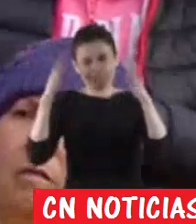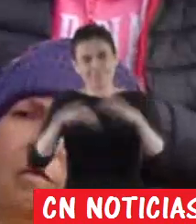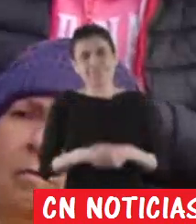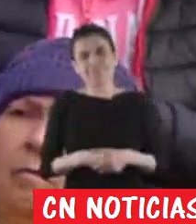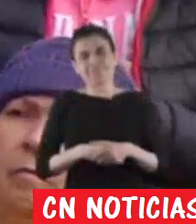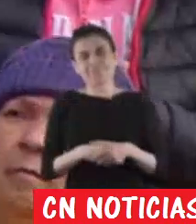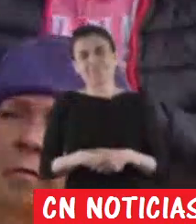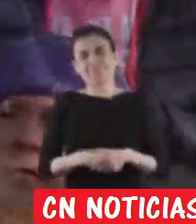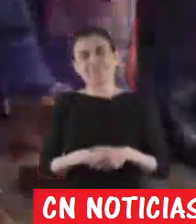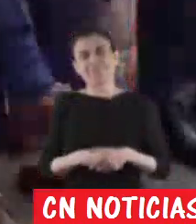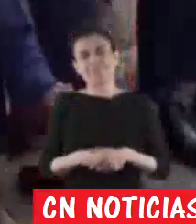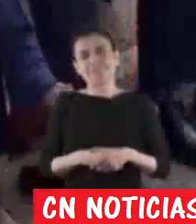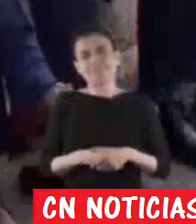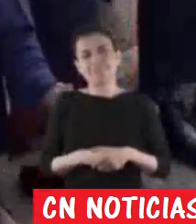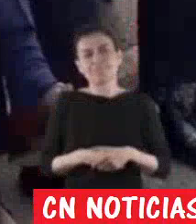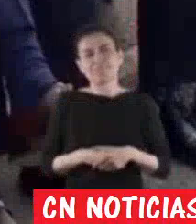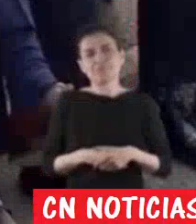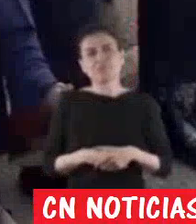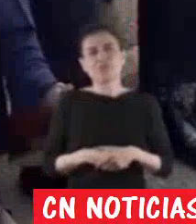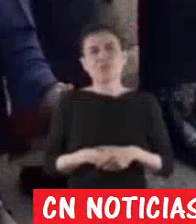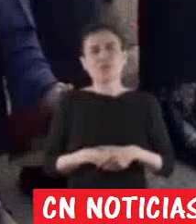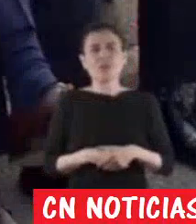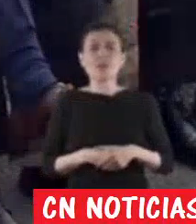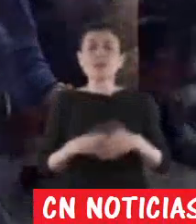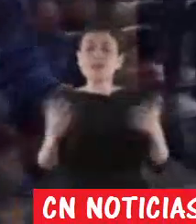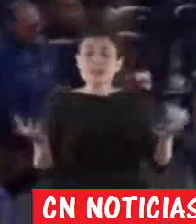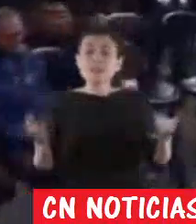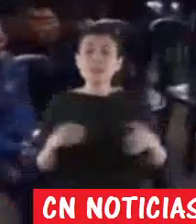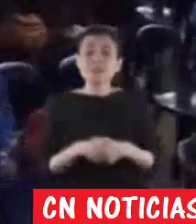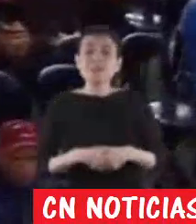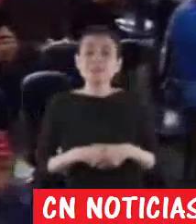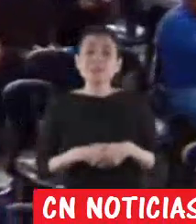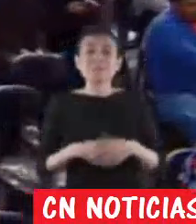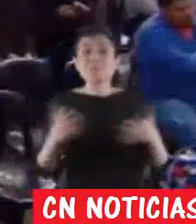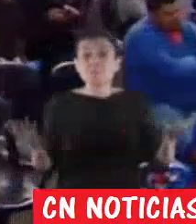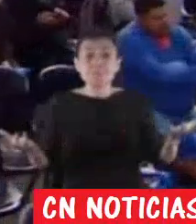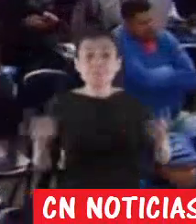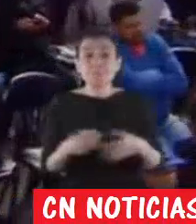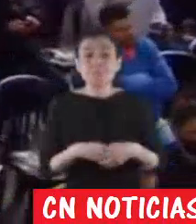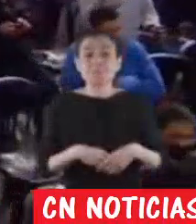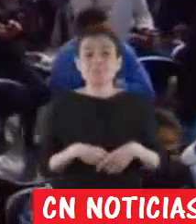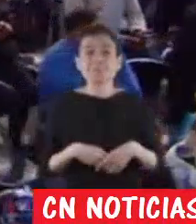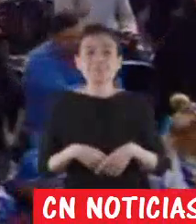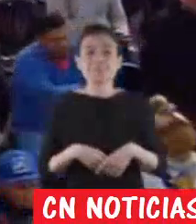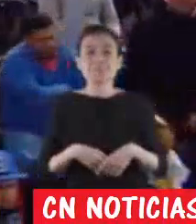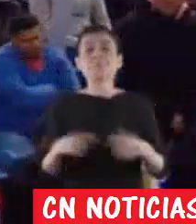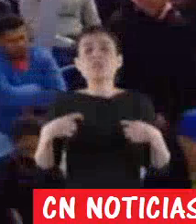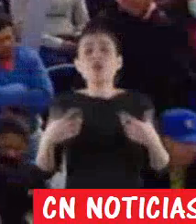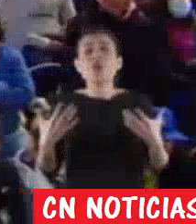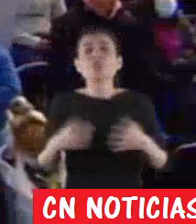Y, Y bueno,